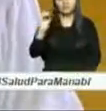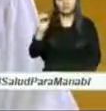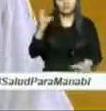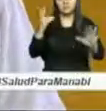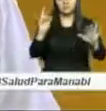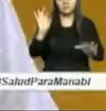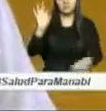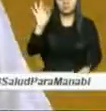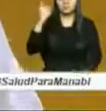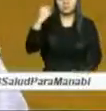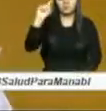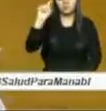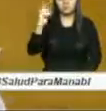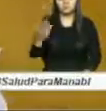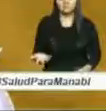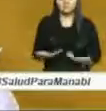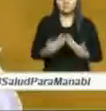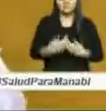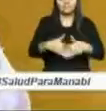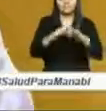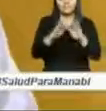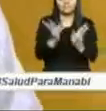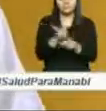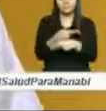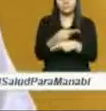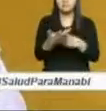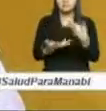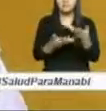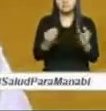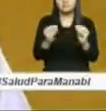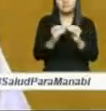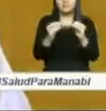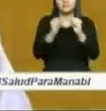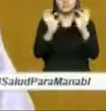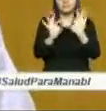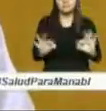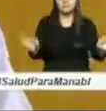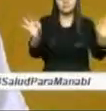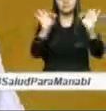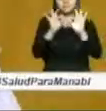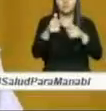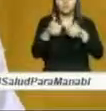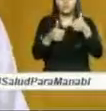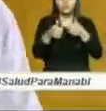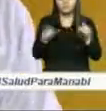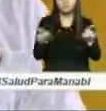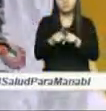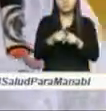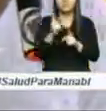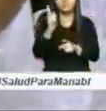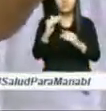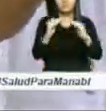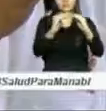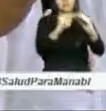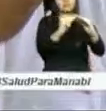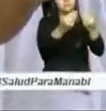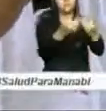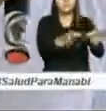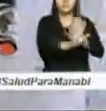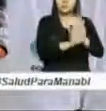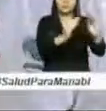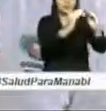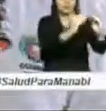millones. Y en la reactivación productiva, que también es sumamente importante. No se trata solamente de darle una casa al que la perdió en